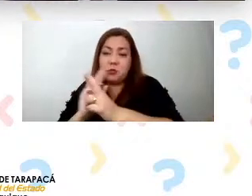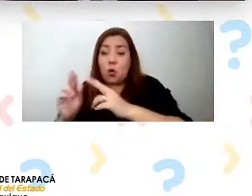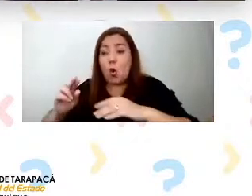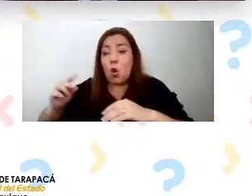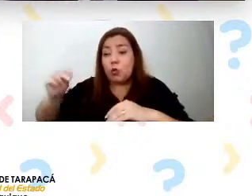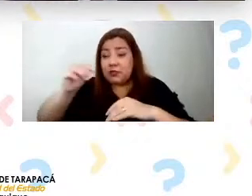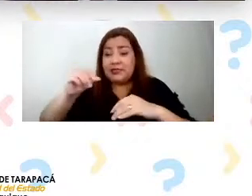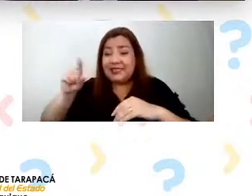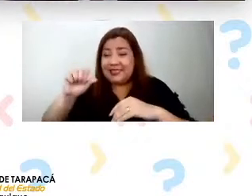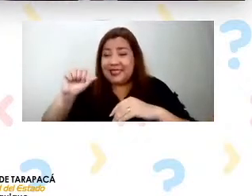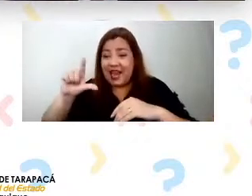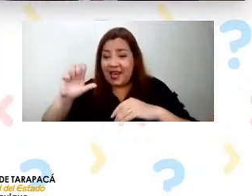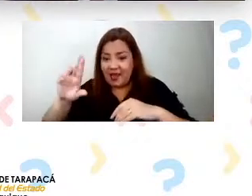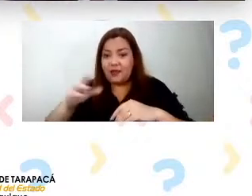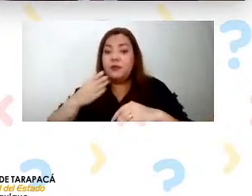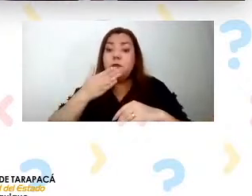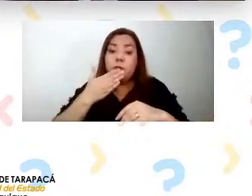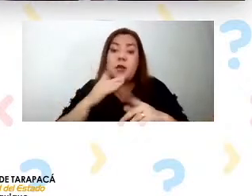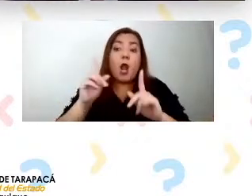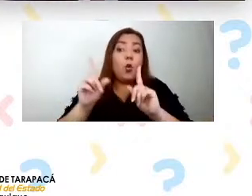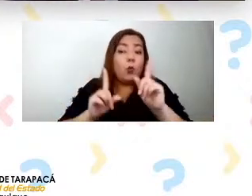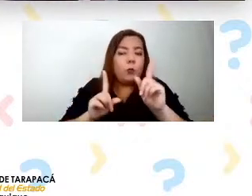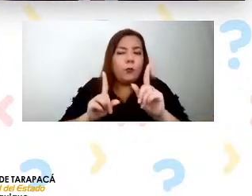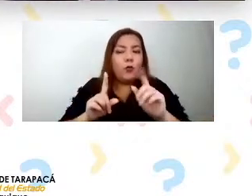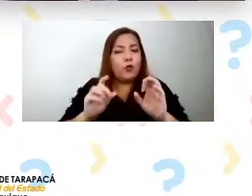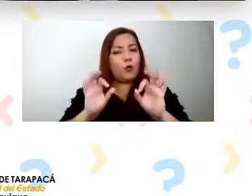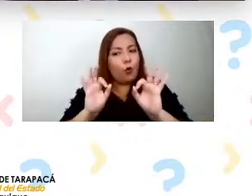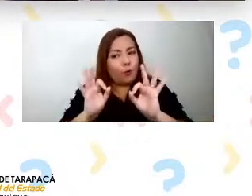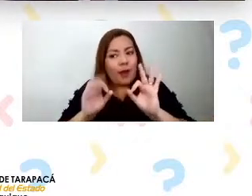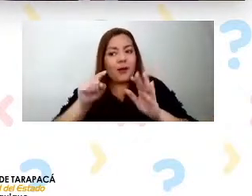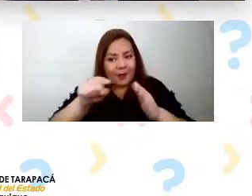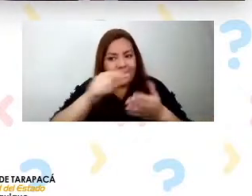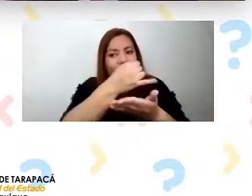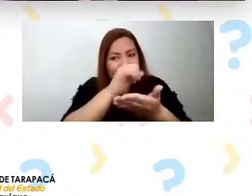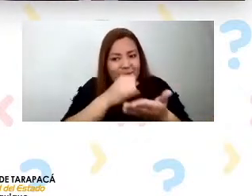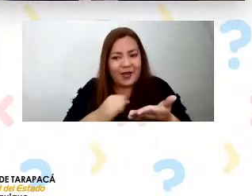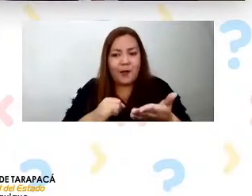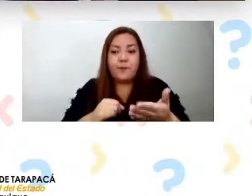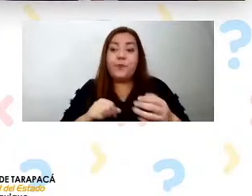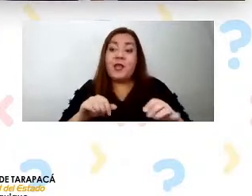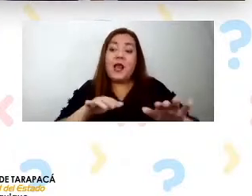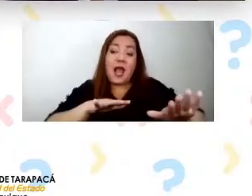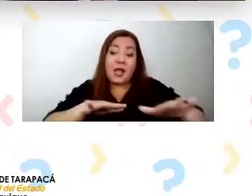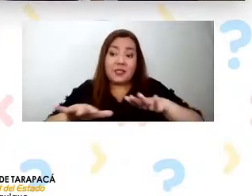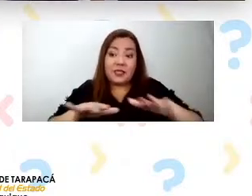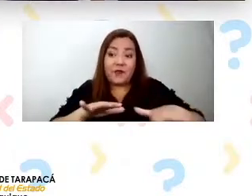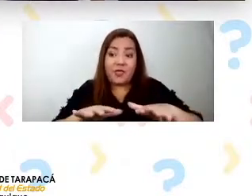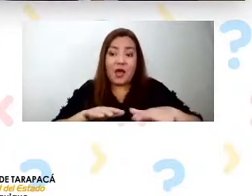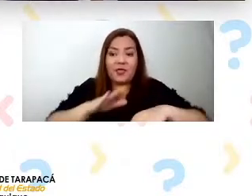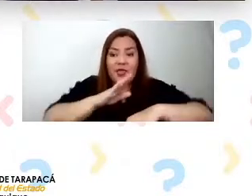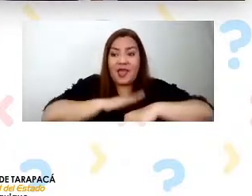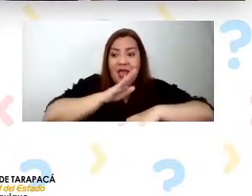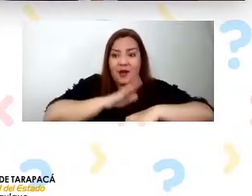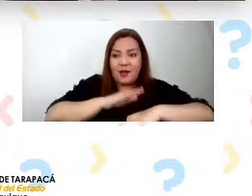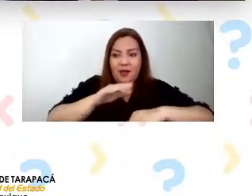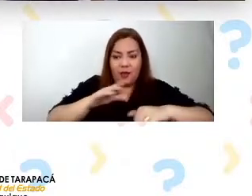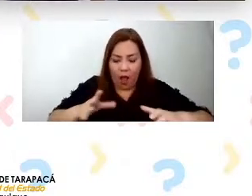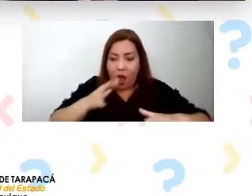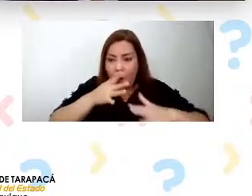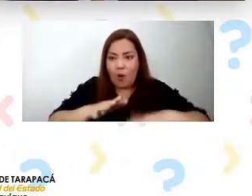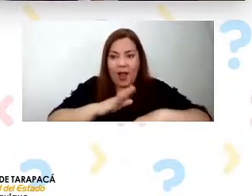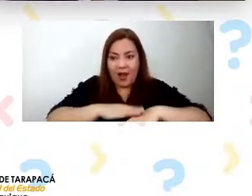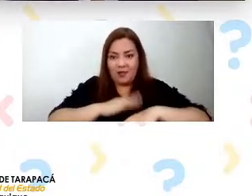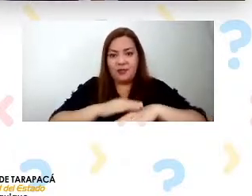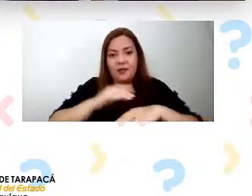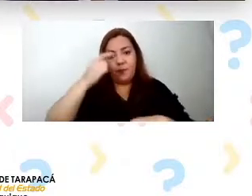también algo muy peculiar en esta zona, que son la actividad geotermal que existe acá. Y se destaca,